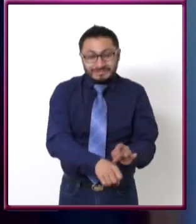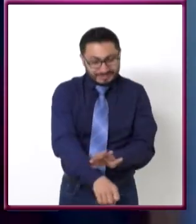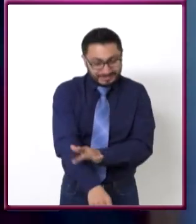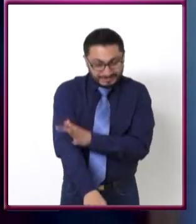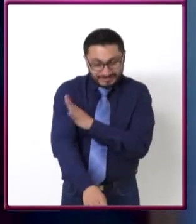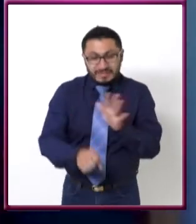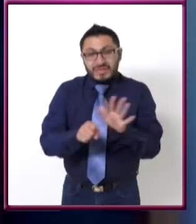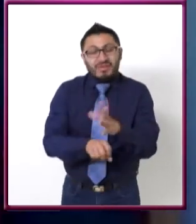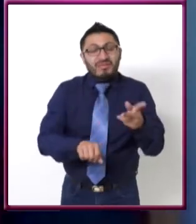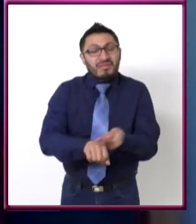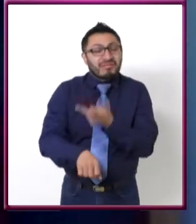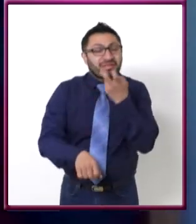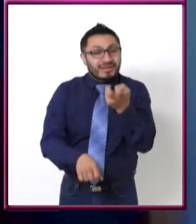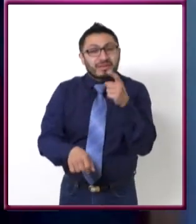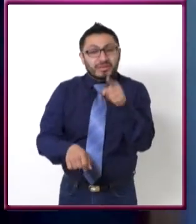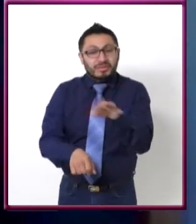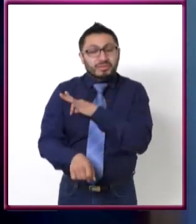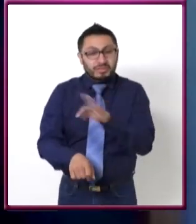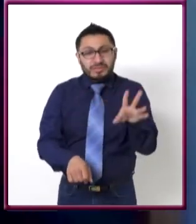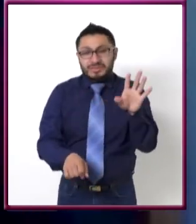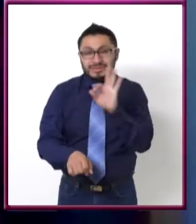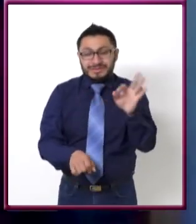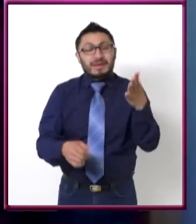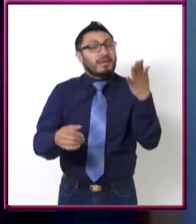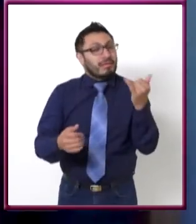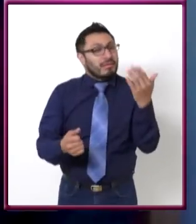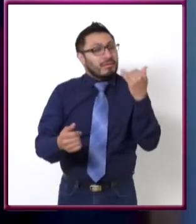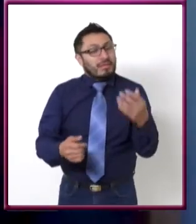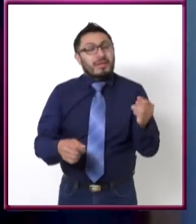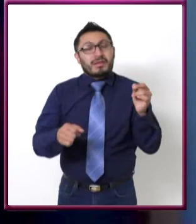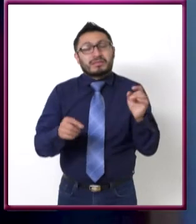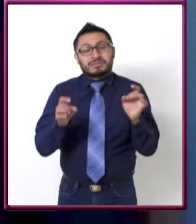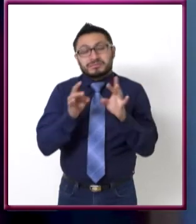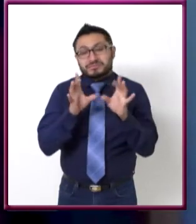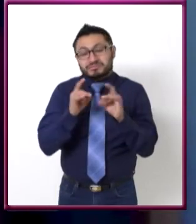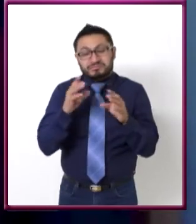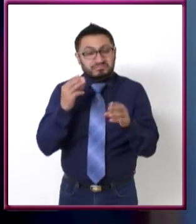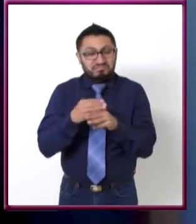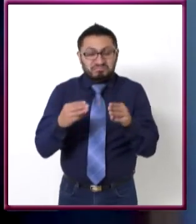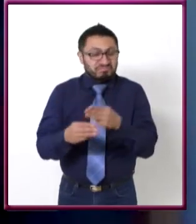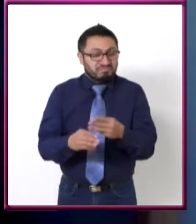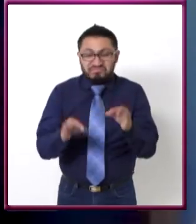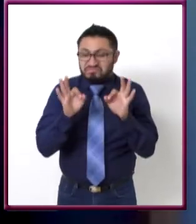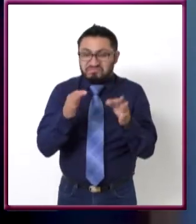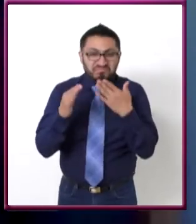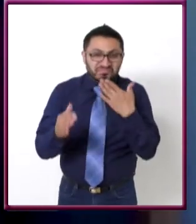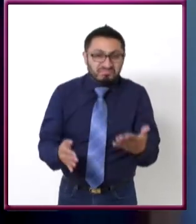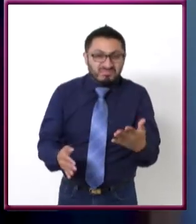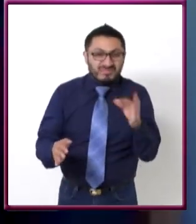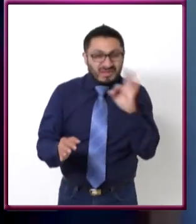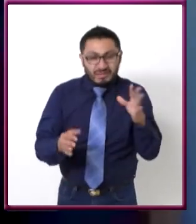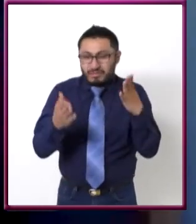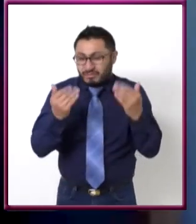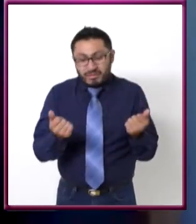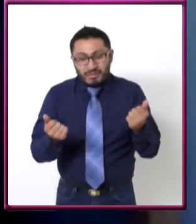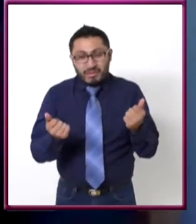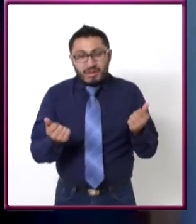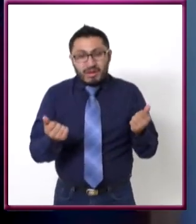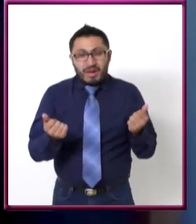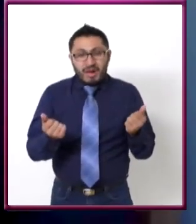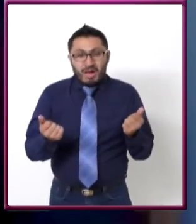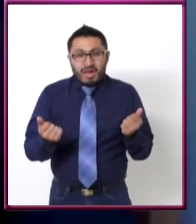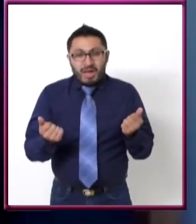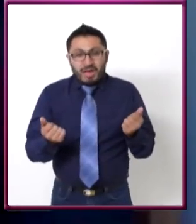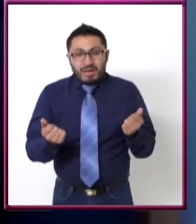Entonces, ¿qué sucede con eso? Que tú puedes no tener las condiciones materiales adecuadas, no puedes